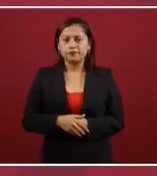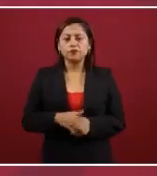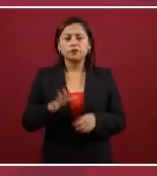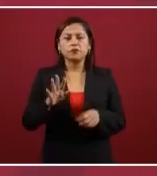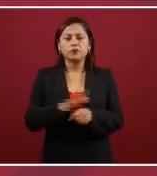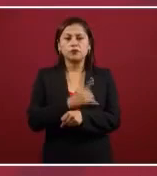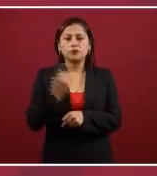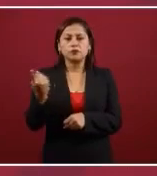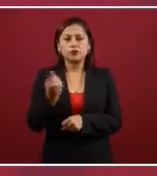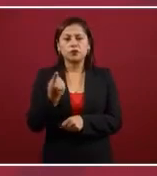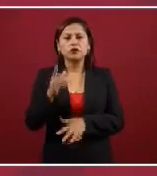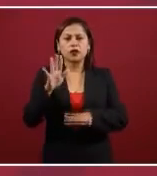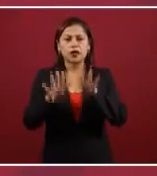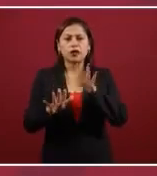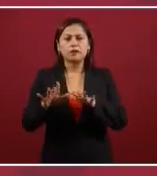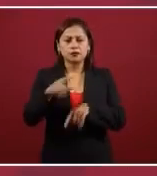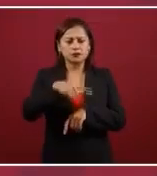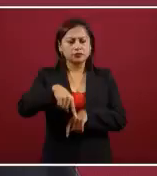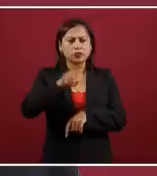maestros ganando muy poco,